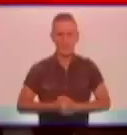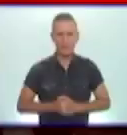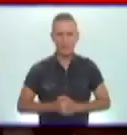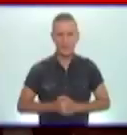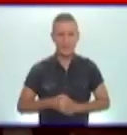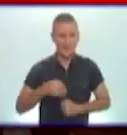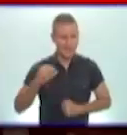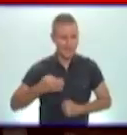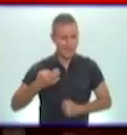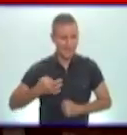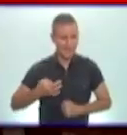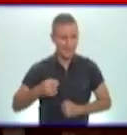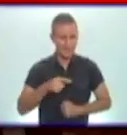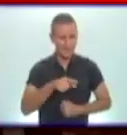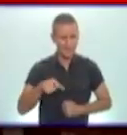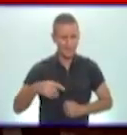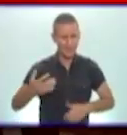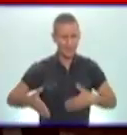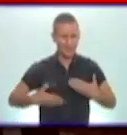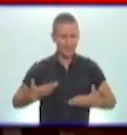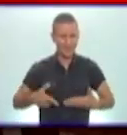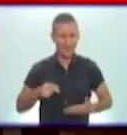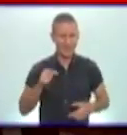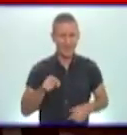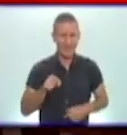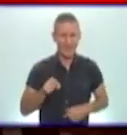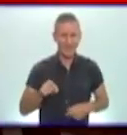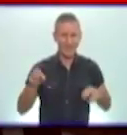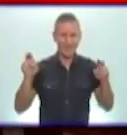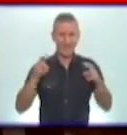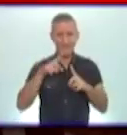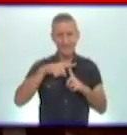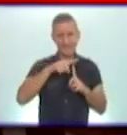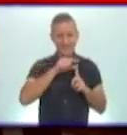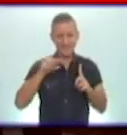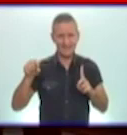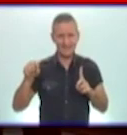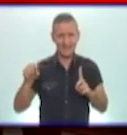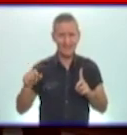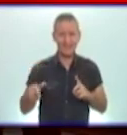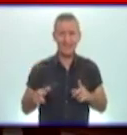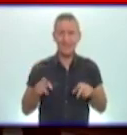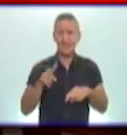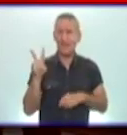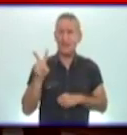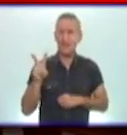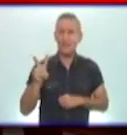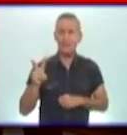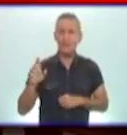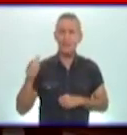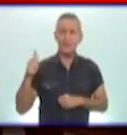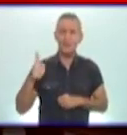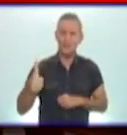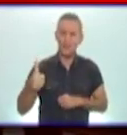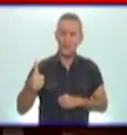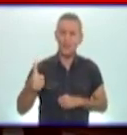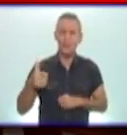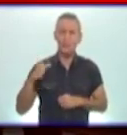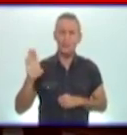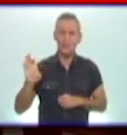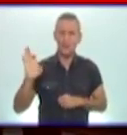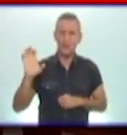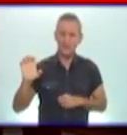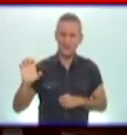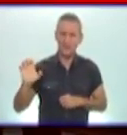segura que han disfrutado de este tema musical del dúo Buena Fe. Vamos entonces a la actividad que les propuse. Comenta en familia